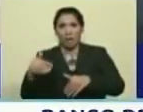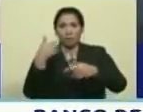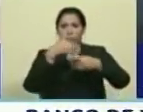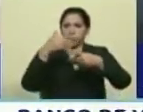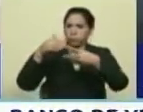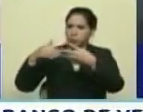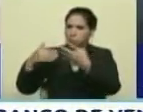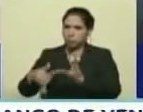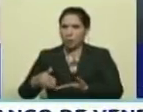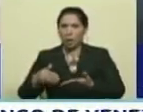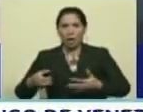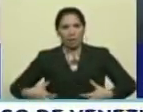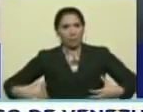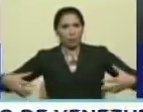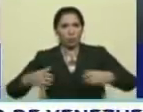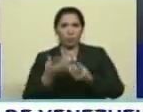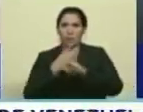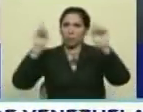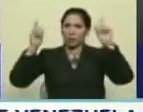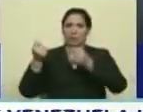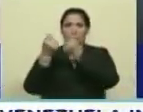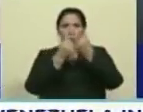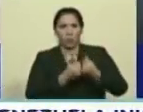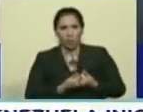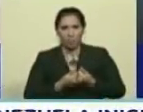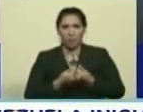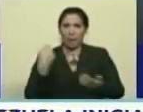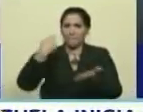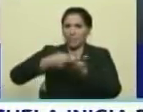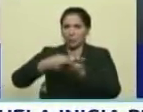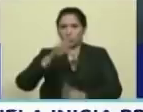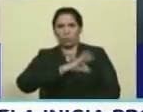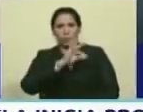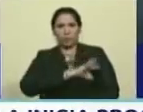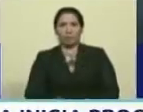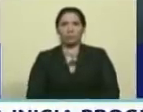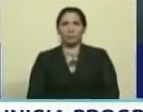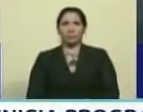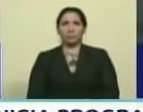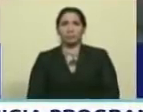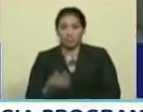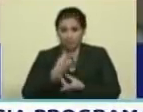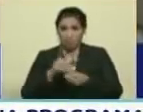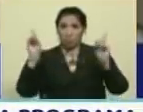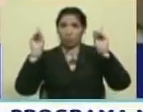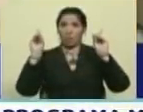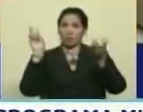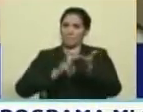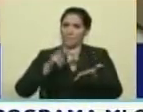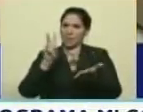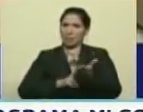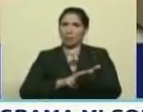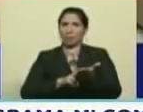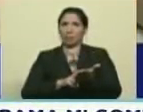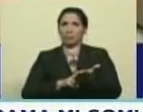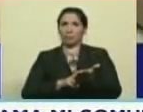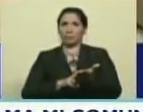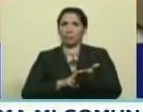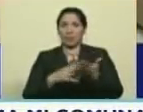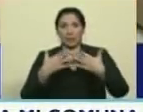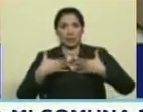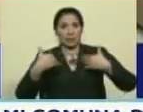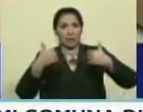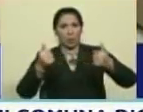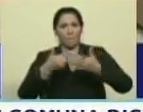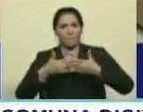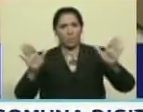riqueza, democracia económica, en inversión social, democracia verdadera, de salud